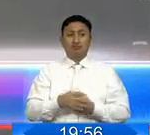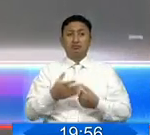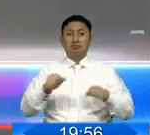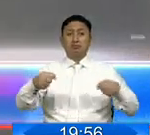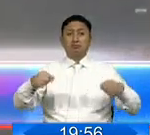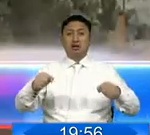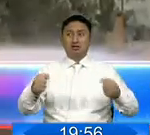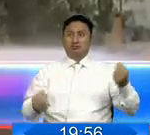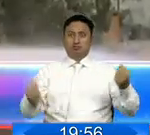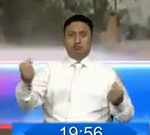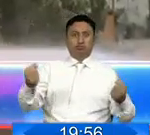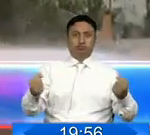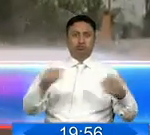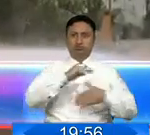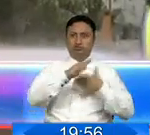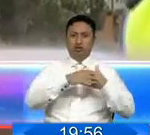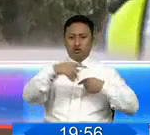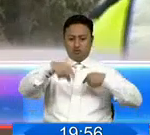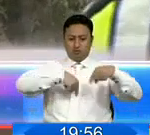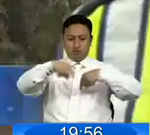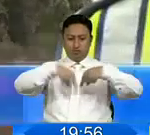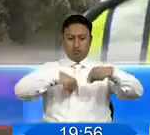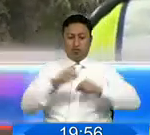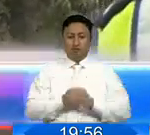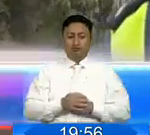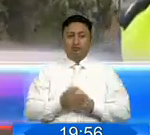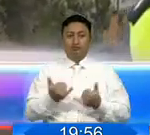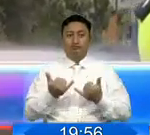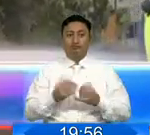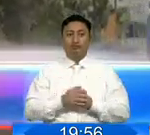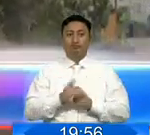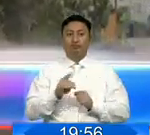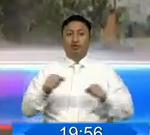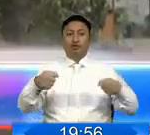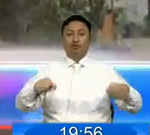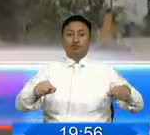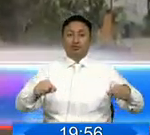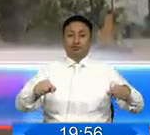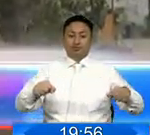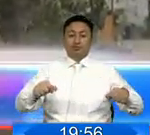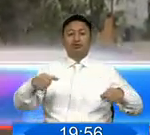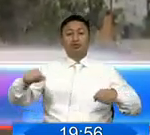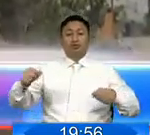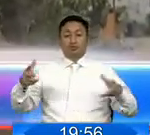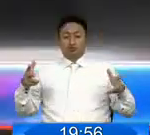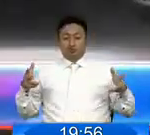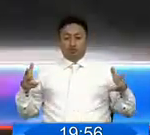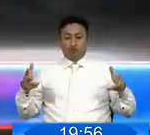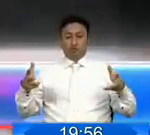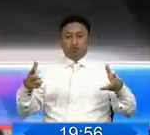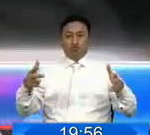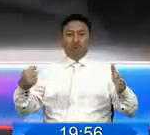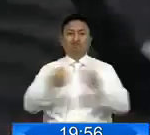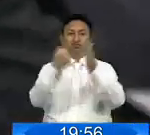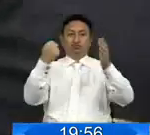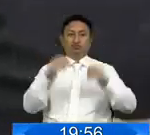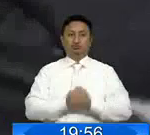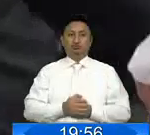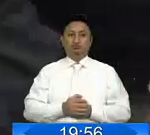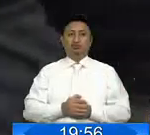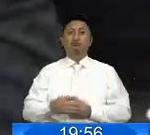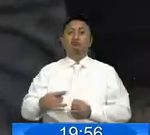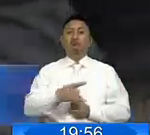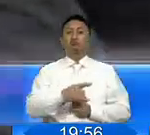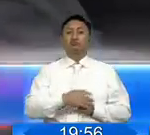vehículos pesados. Al momento un choque por alcance, una tricimoto con una moto lineal. El conductor de la tricimoto